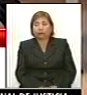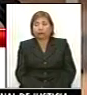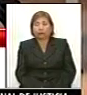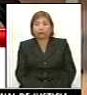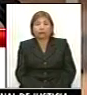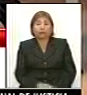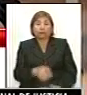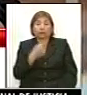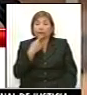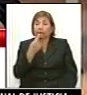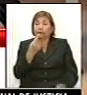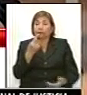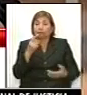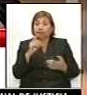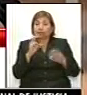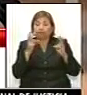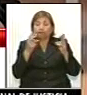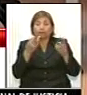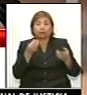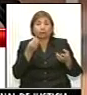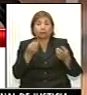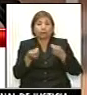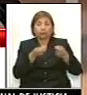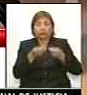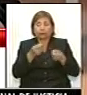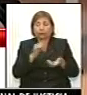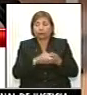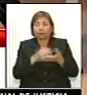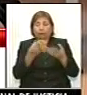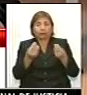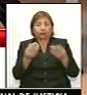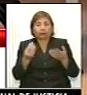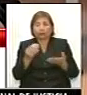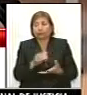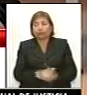Y lo digo por un tema que se manejaba mucho, no